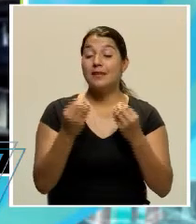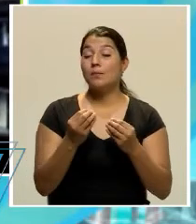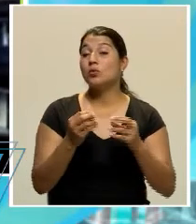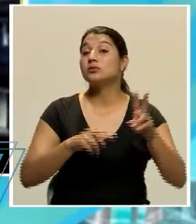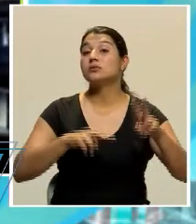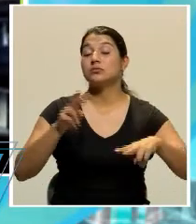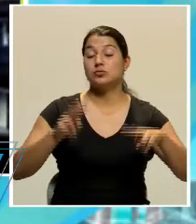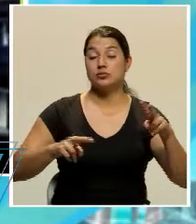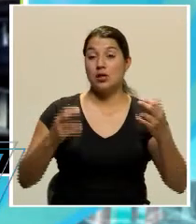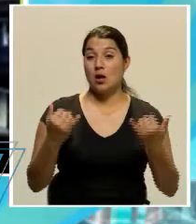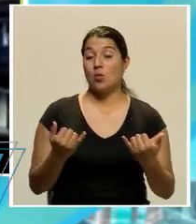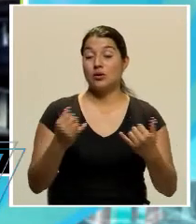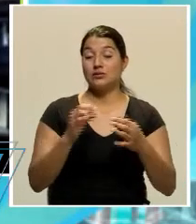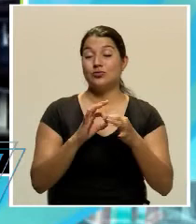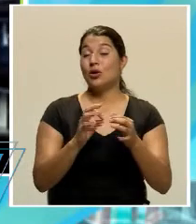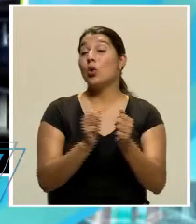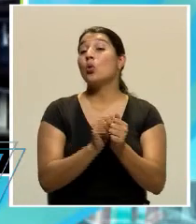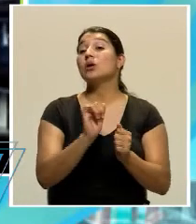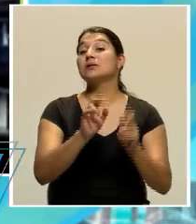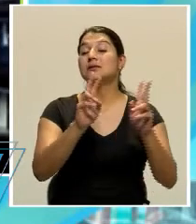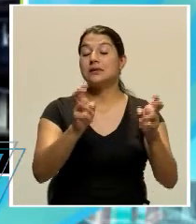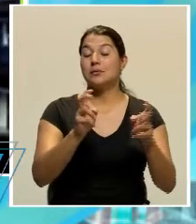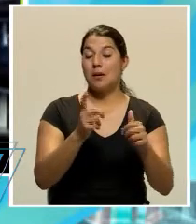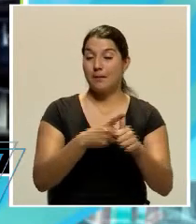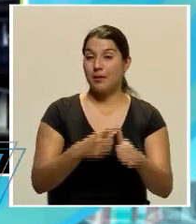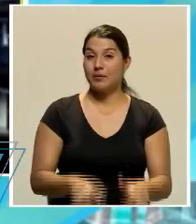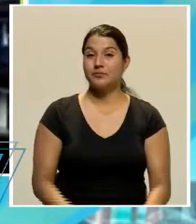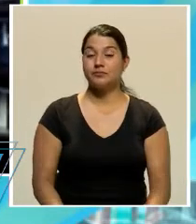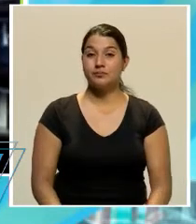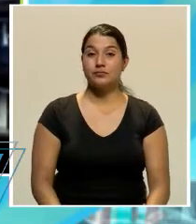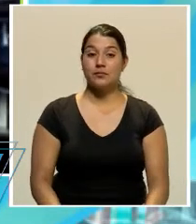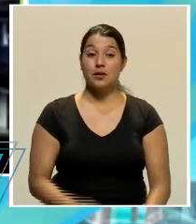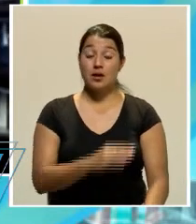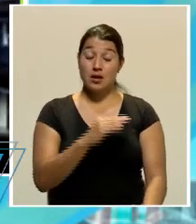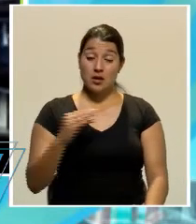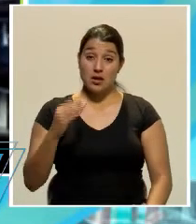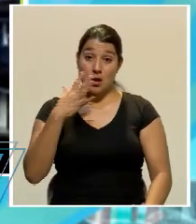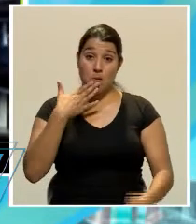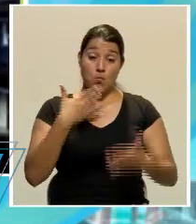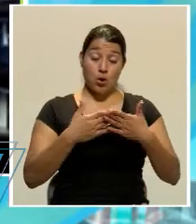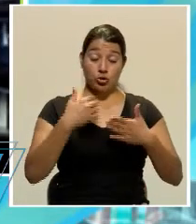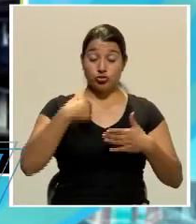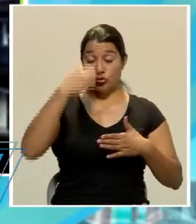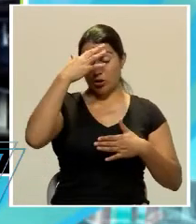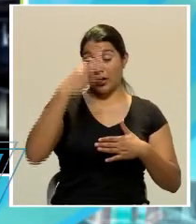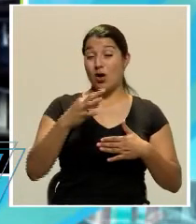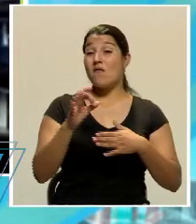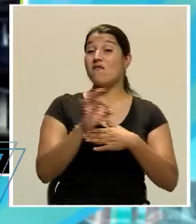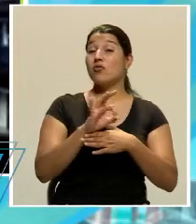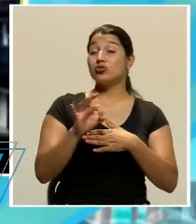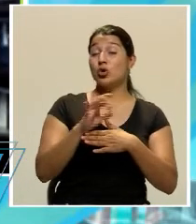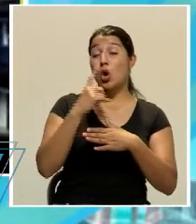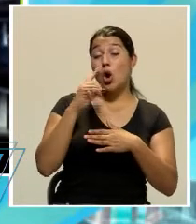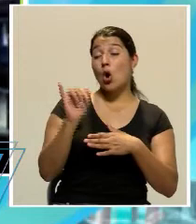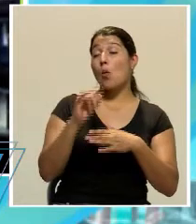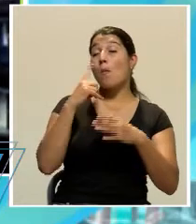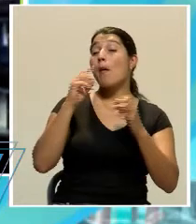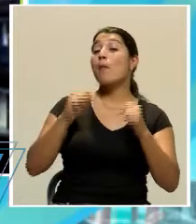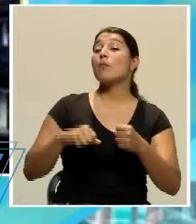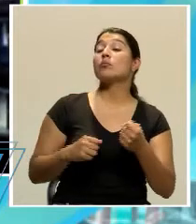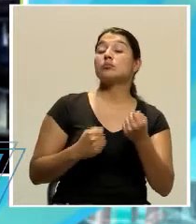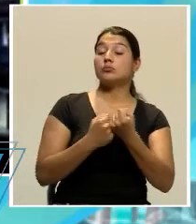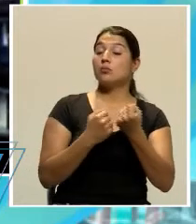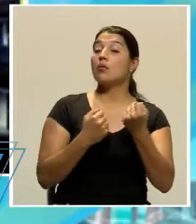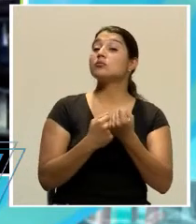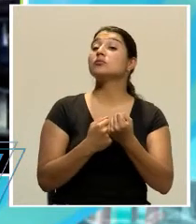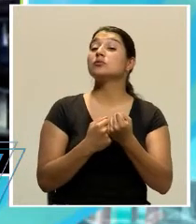heterogéneo en esta circunstancia en principio. Y bueno, por un lado creo que funciona para dar una cierta sostenibilidad